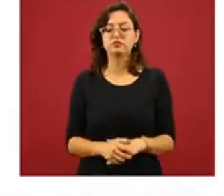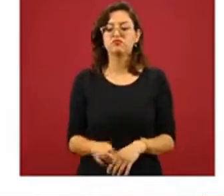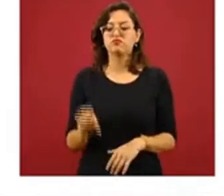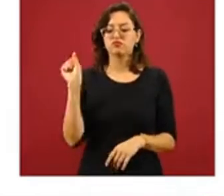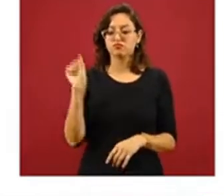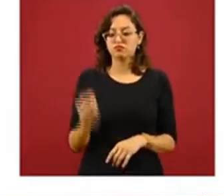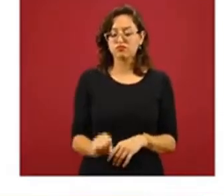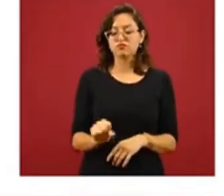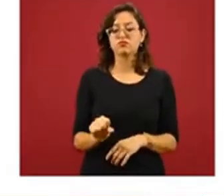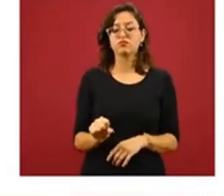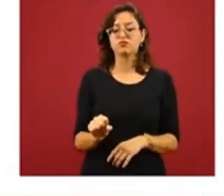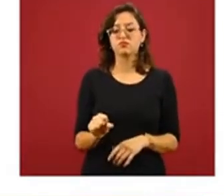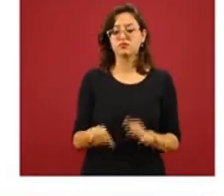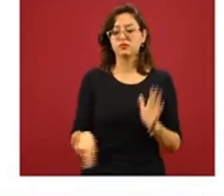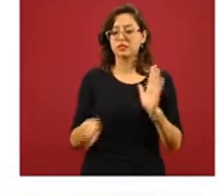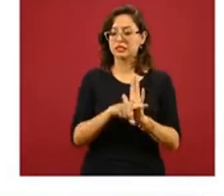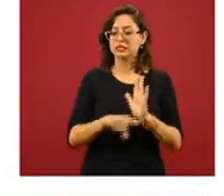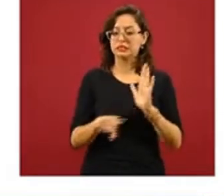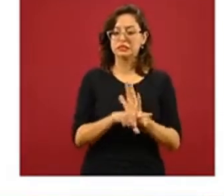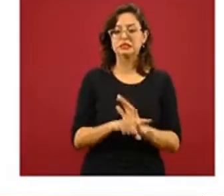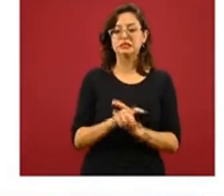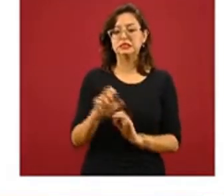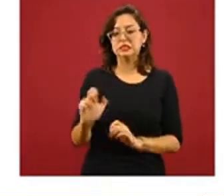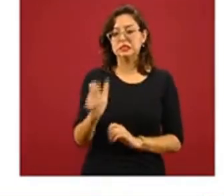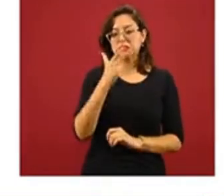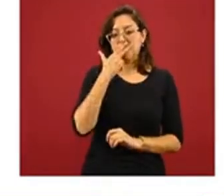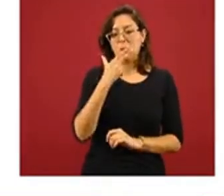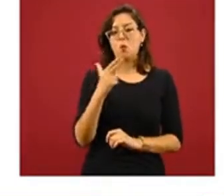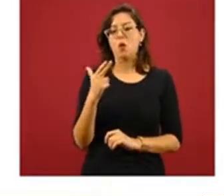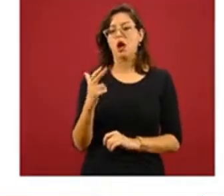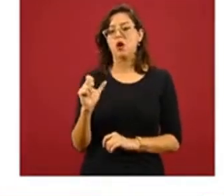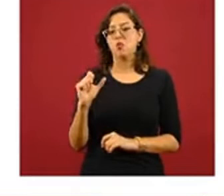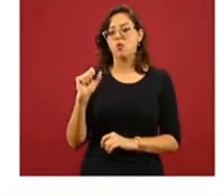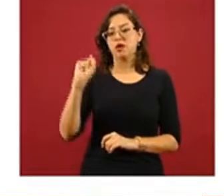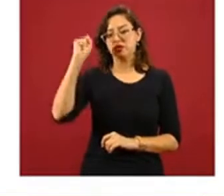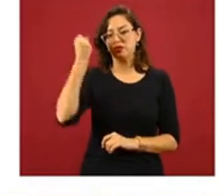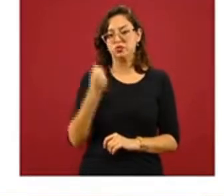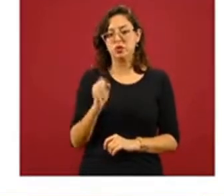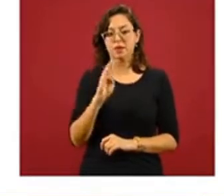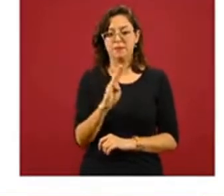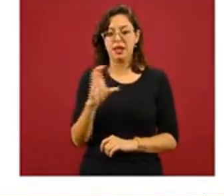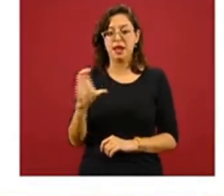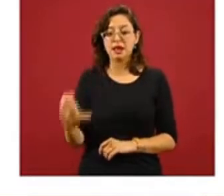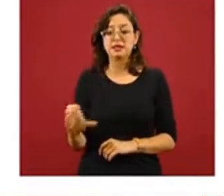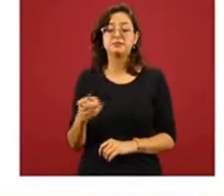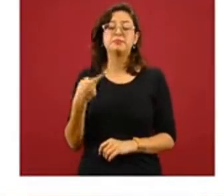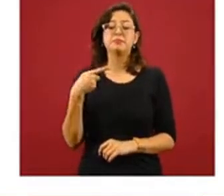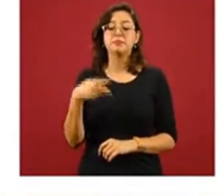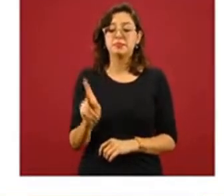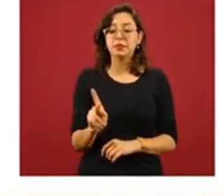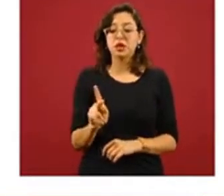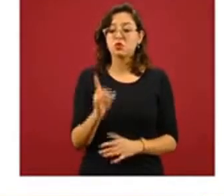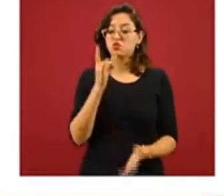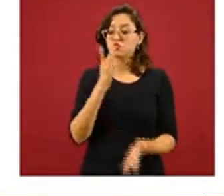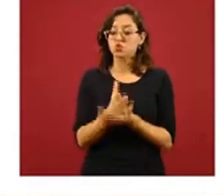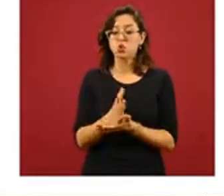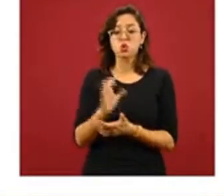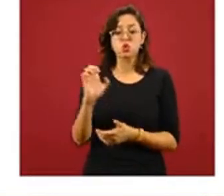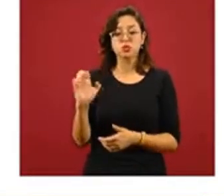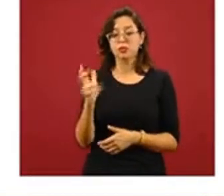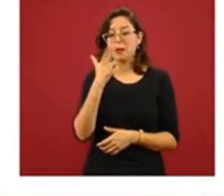en números negativos a Chihuahua, Sonora, a Baja California, sin embargo solamente Chihuahua está por encima